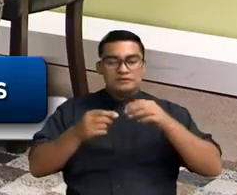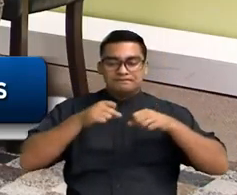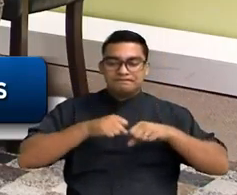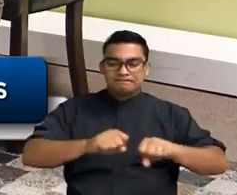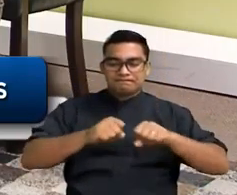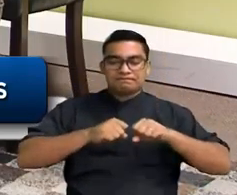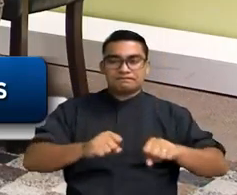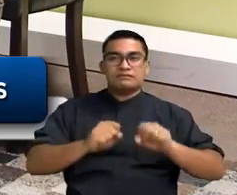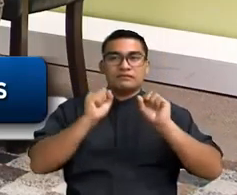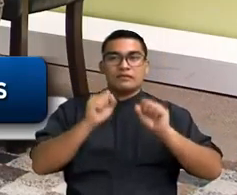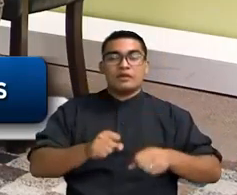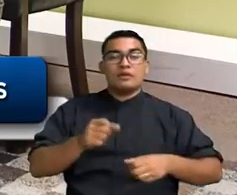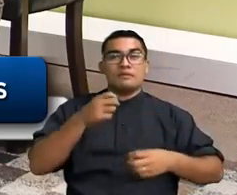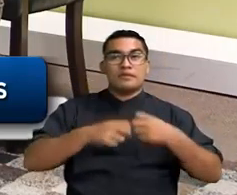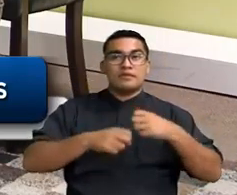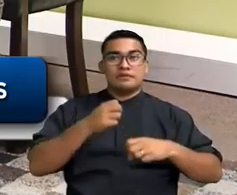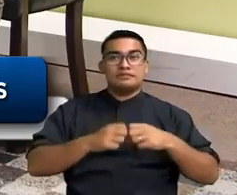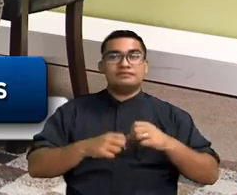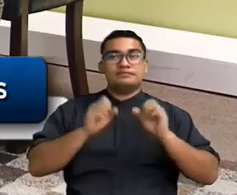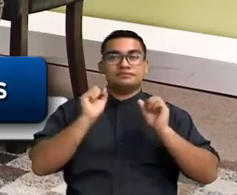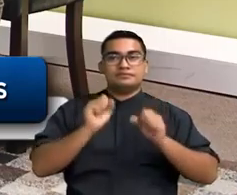las que generalmente van a provocar